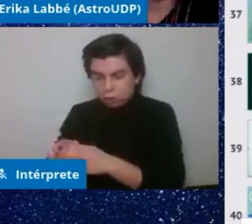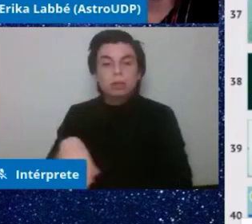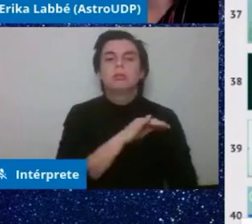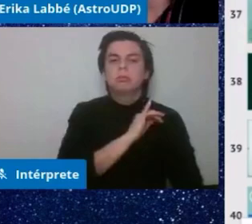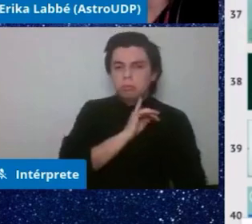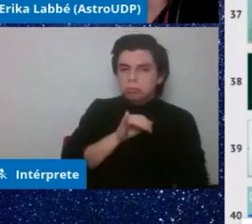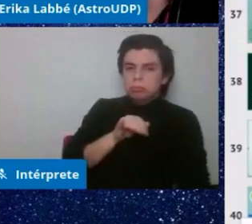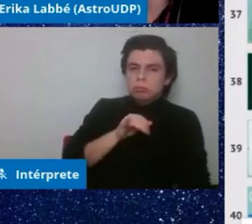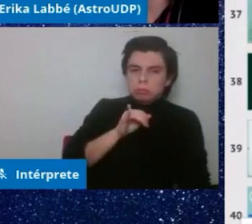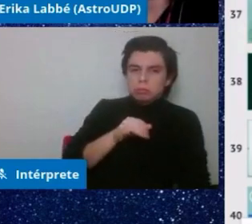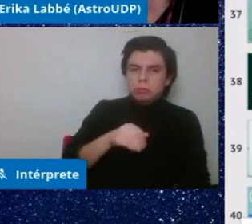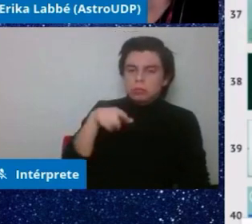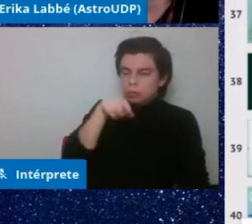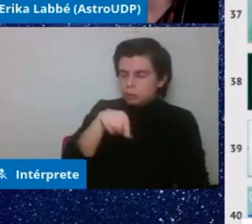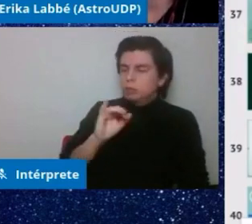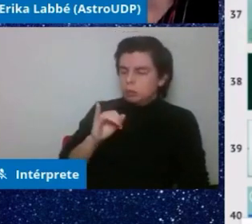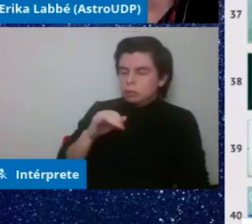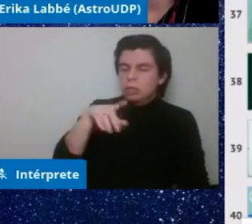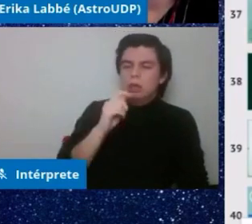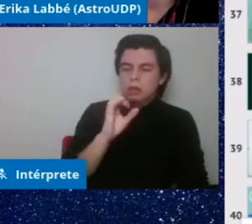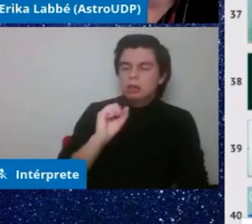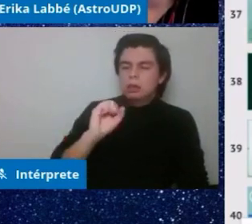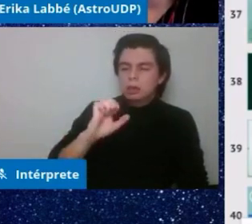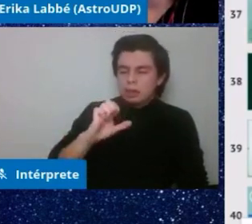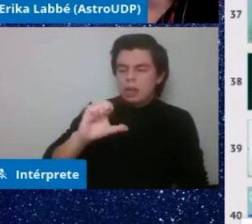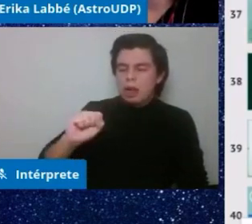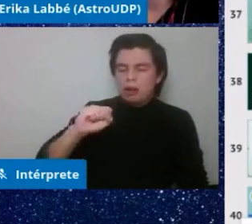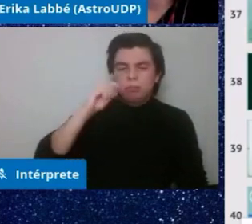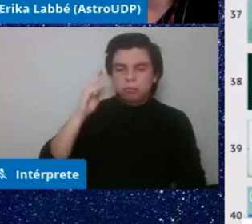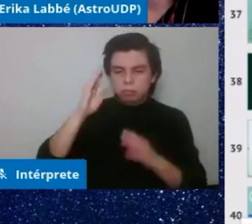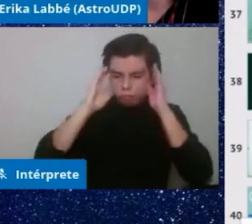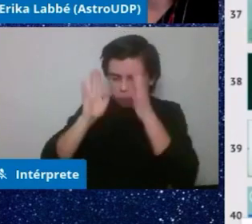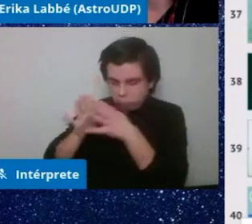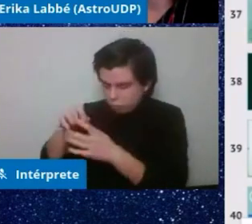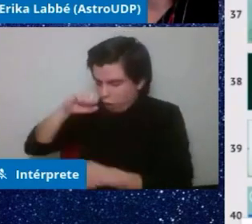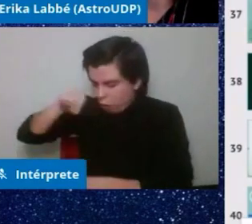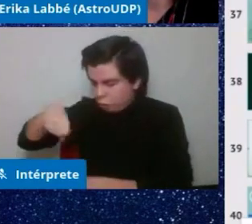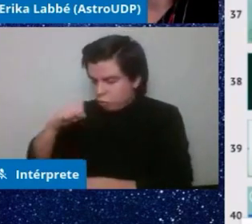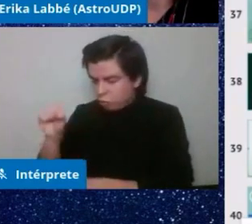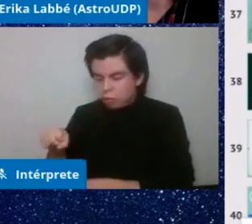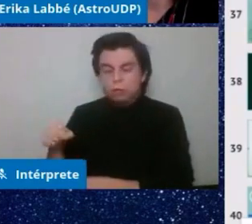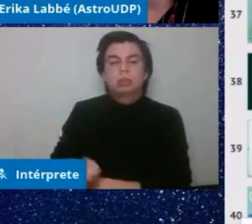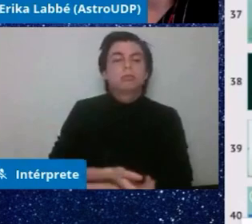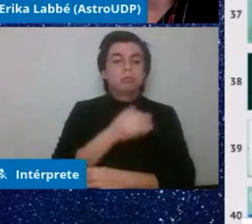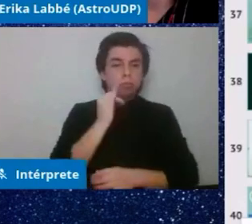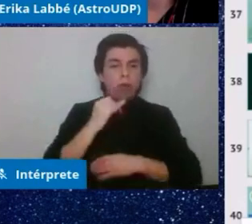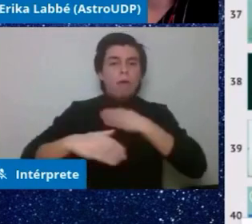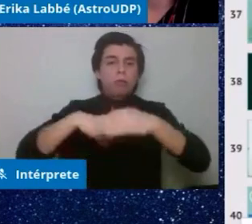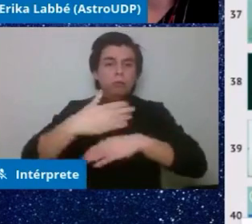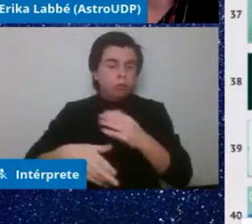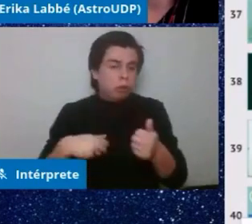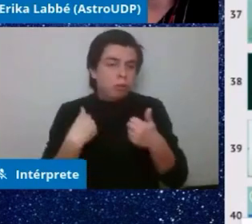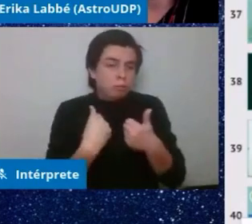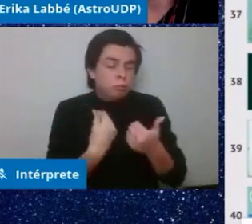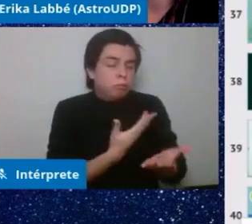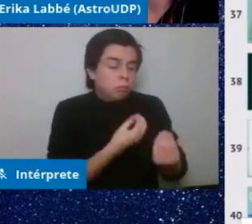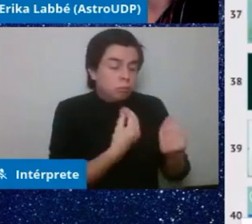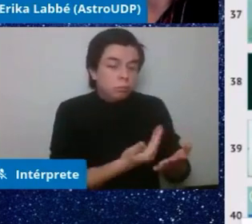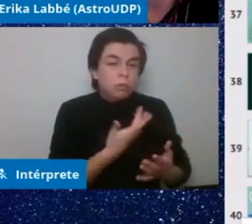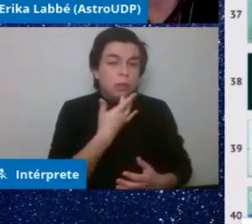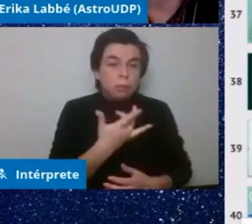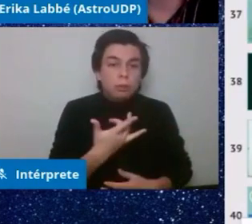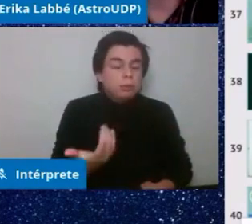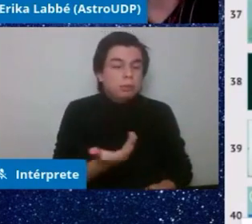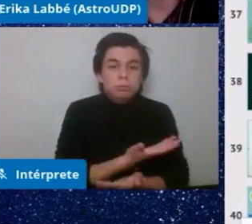del espectro autista. Sí. Sí. Y la verdad que funciona bastante bien porque en el fondo los niños,